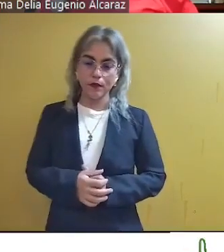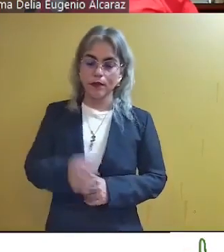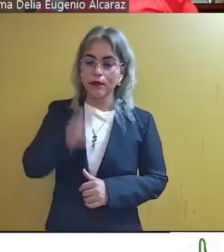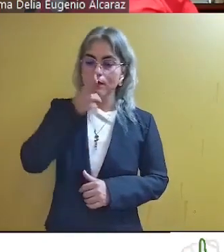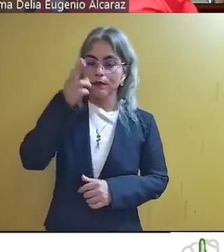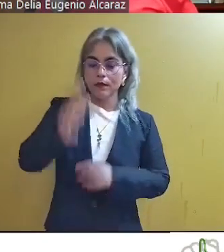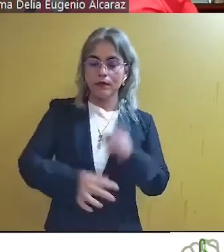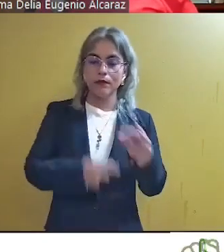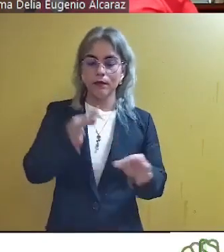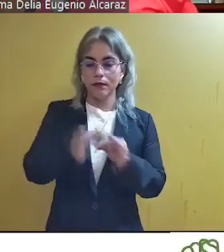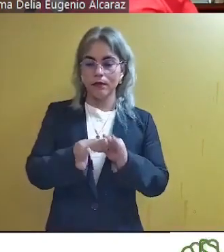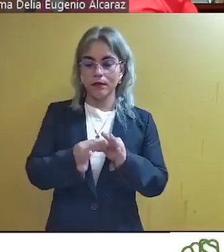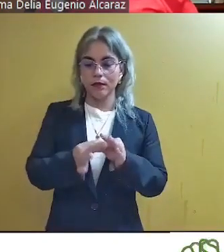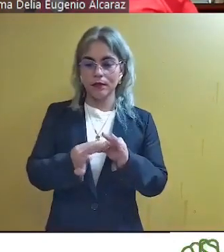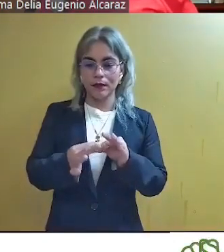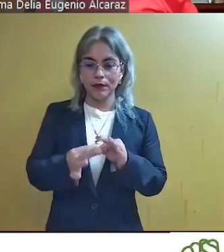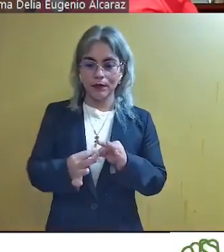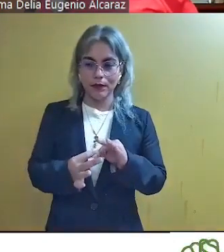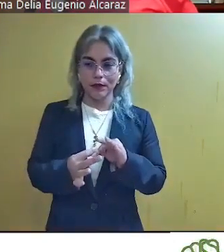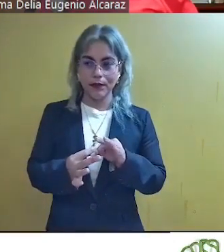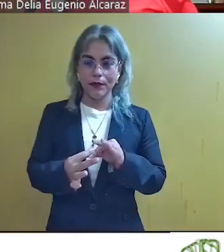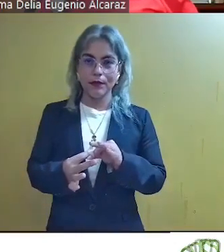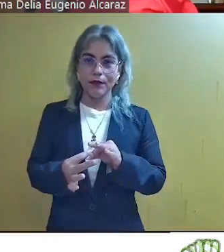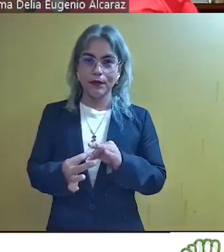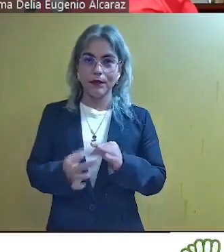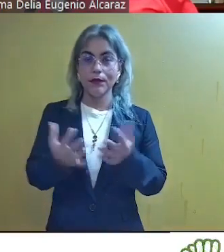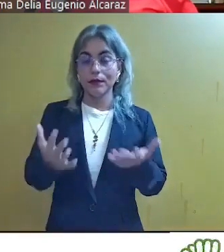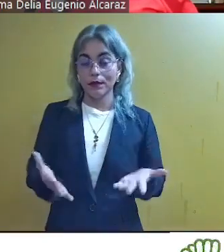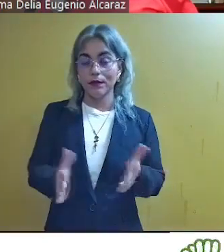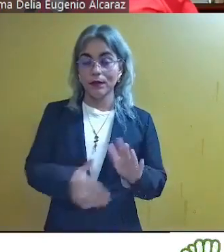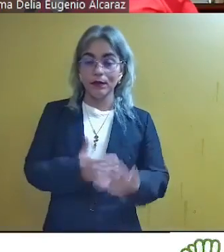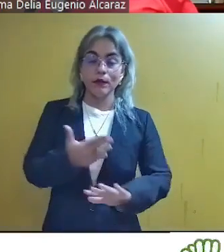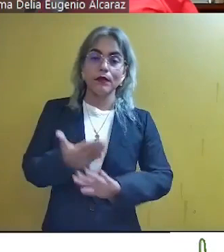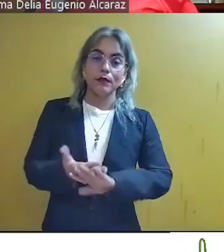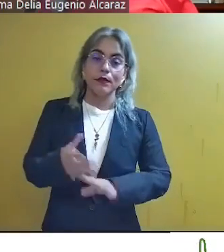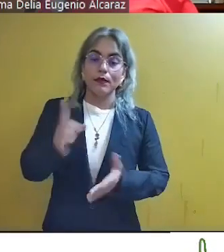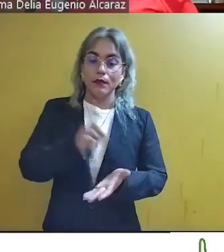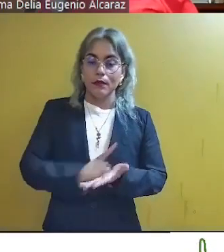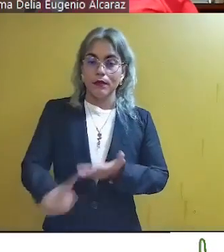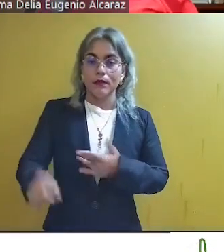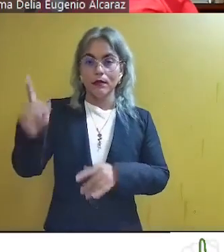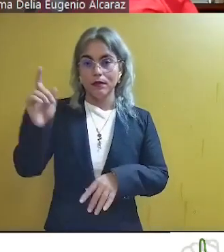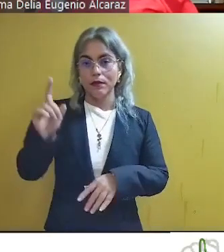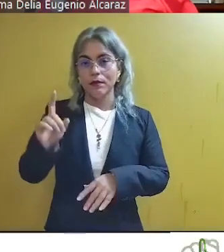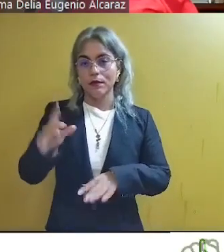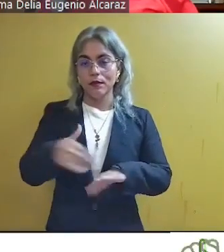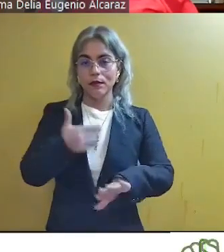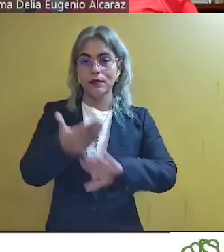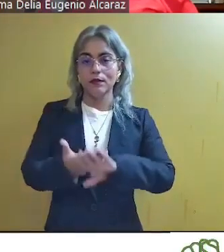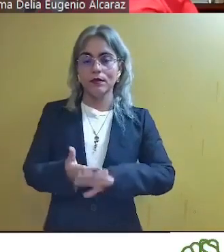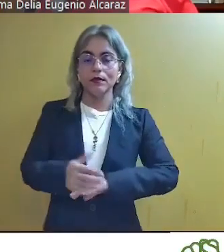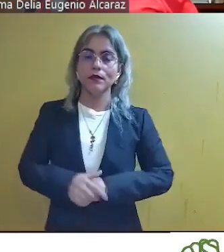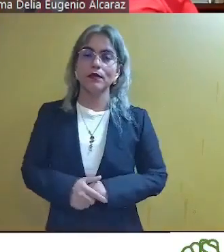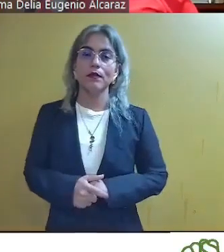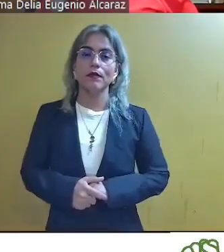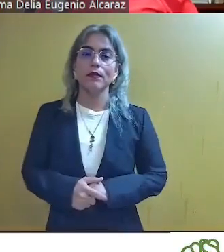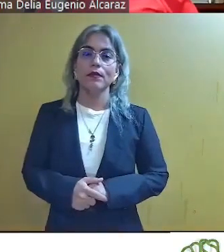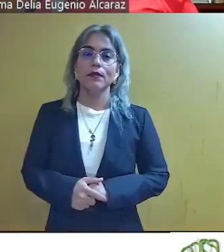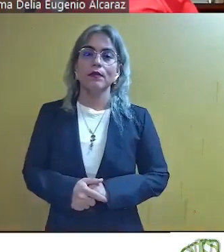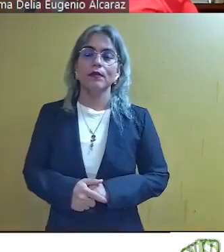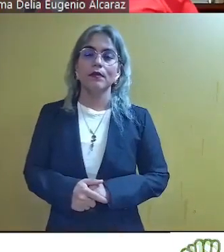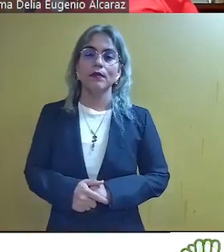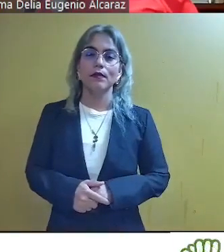resoluciones, implica la configuración de un acto contrario a derecho, es decir, alguno que configure un ilícito. Agrega que bajo